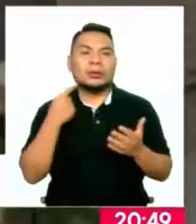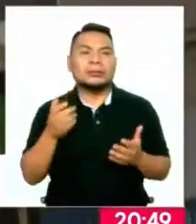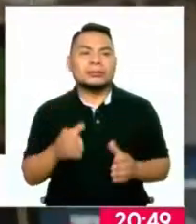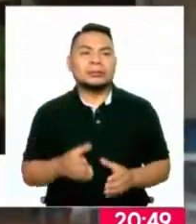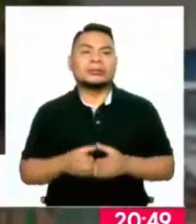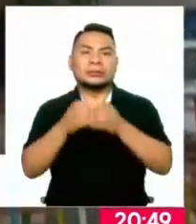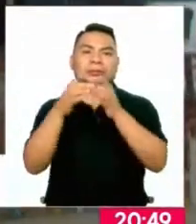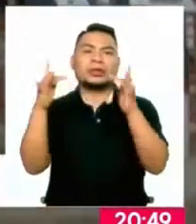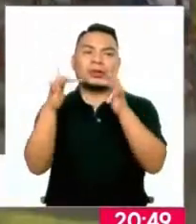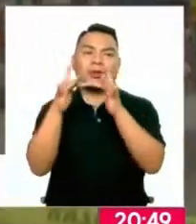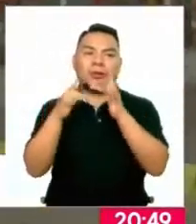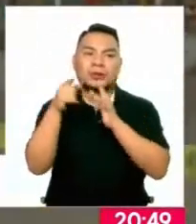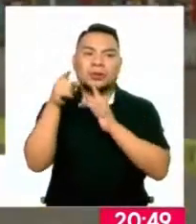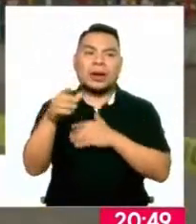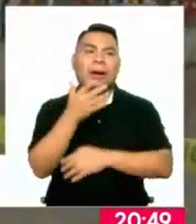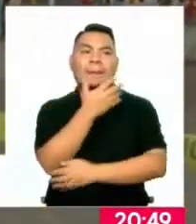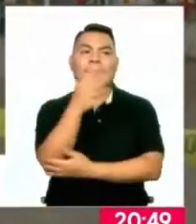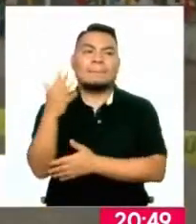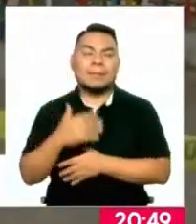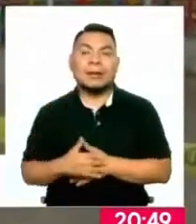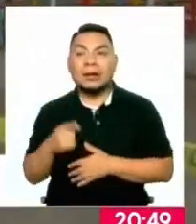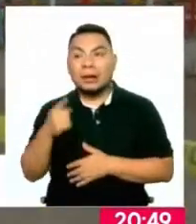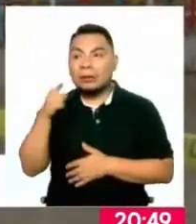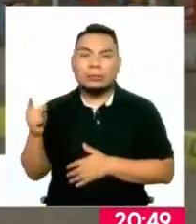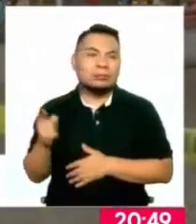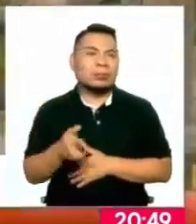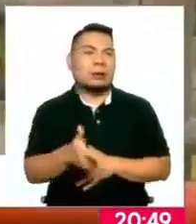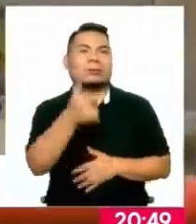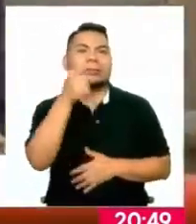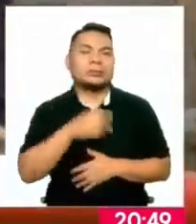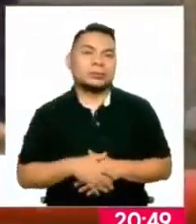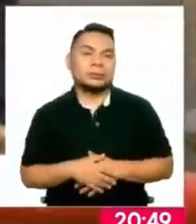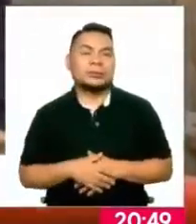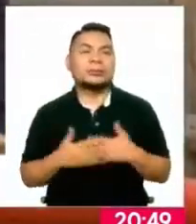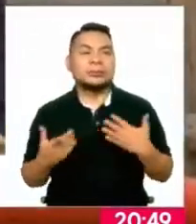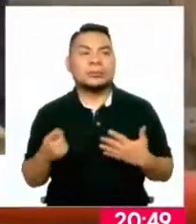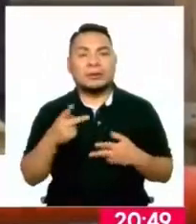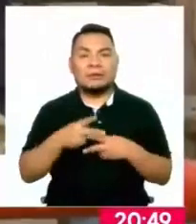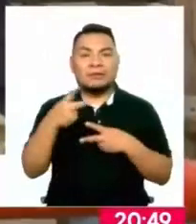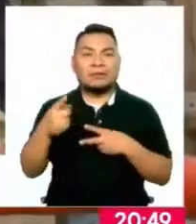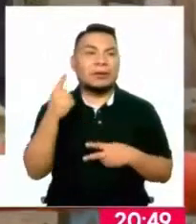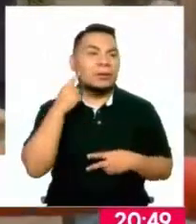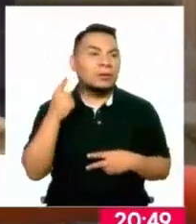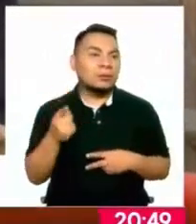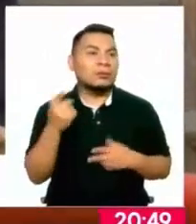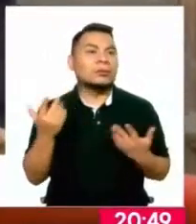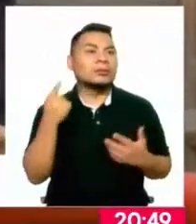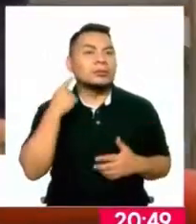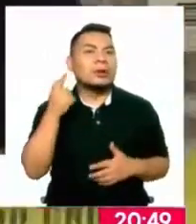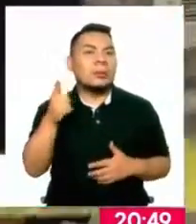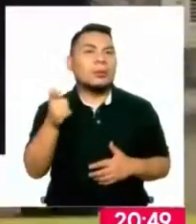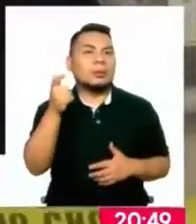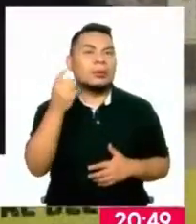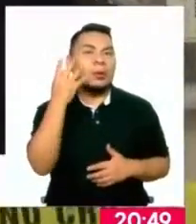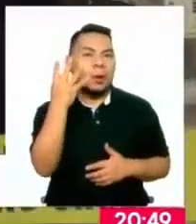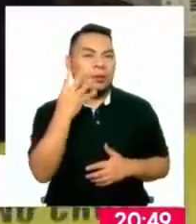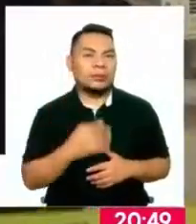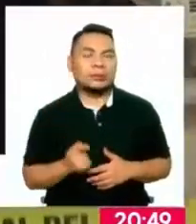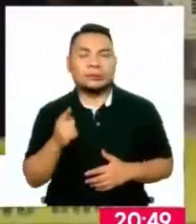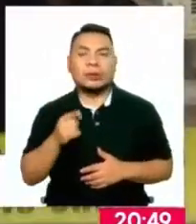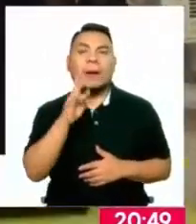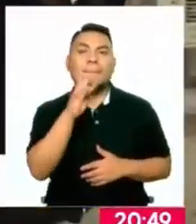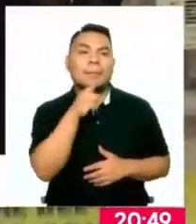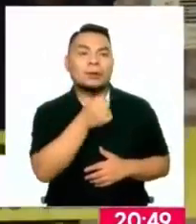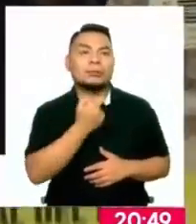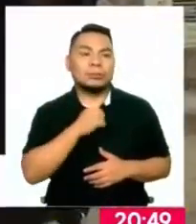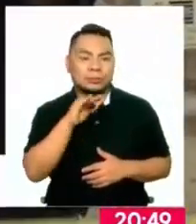transformador de corriente ubicado en un parque, donde finalmente falleció. Según vecinos, escucharon al menos cuatro disparos. La esposa y su